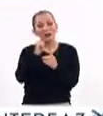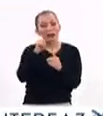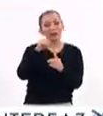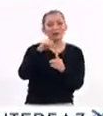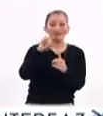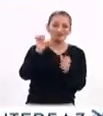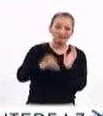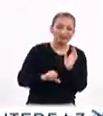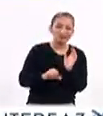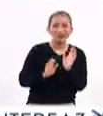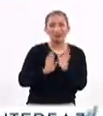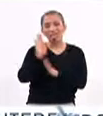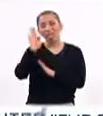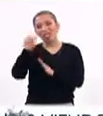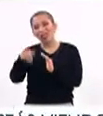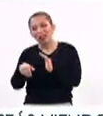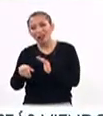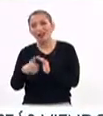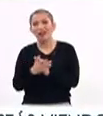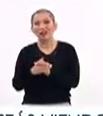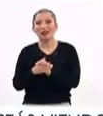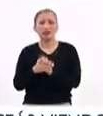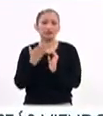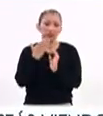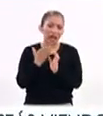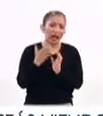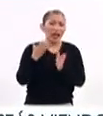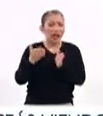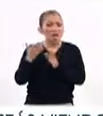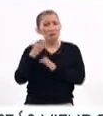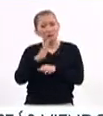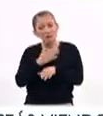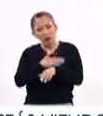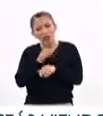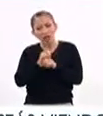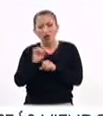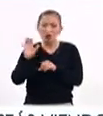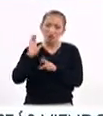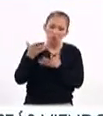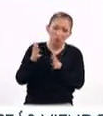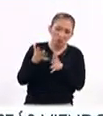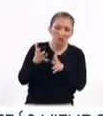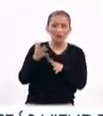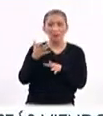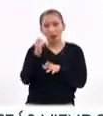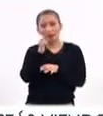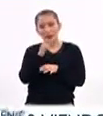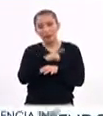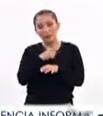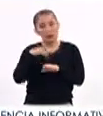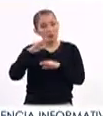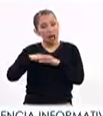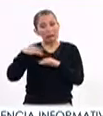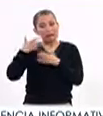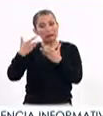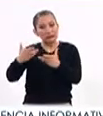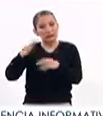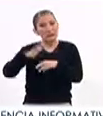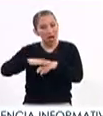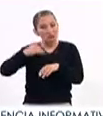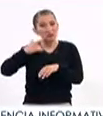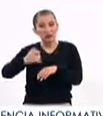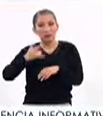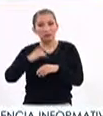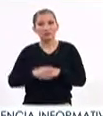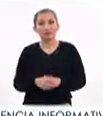es una constante de, bueno, hoy fue un buen día, hoy no fue tan bueno y todo, pero siempre hay que aspirar a más, siempre hay que